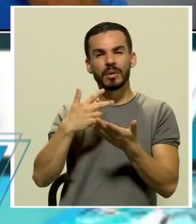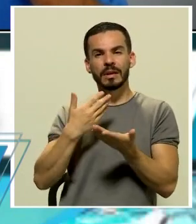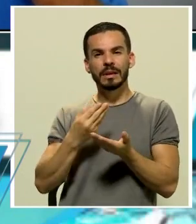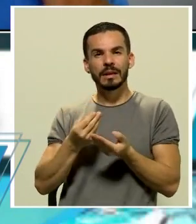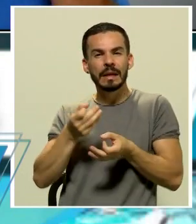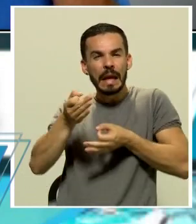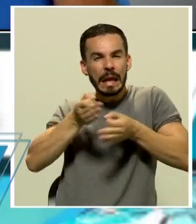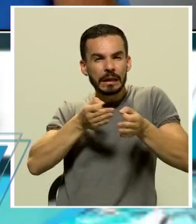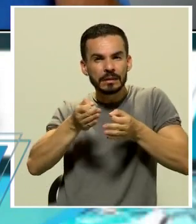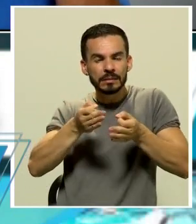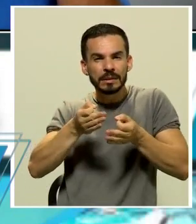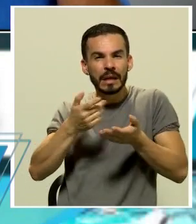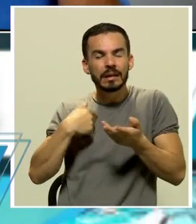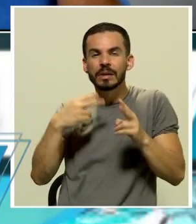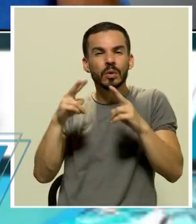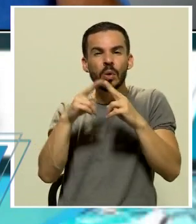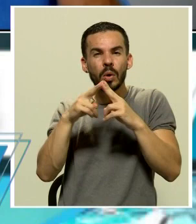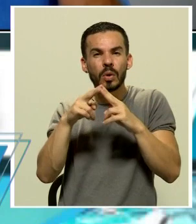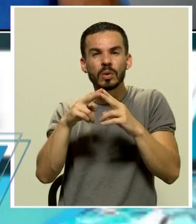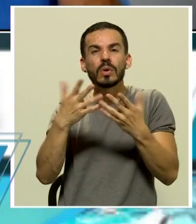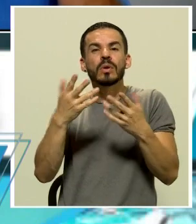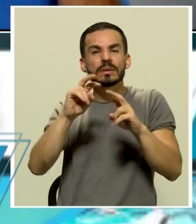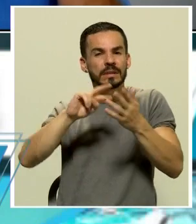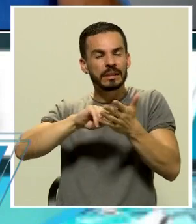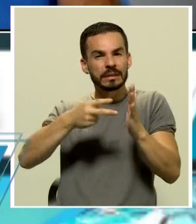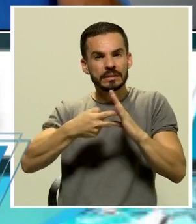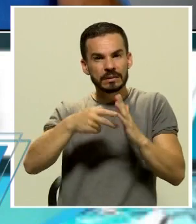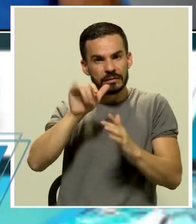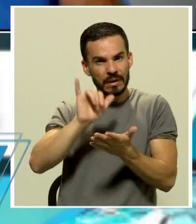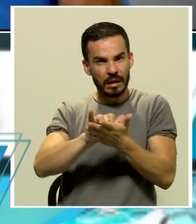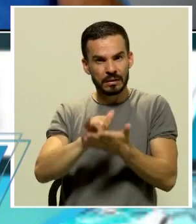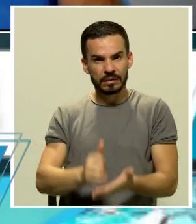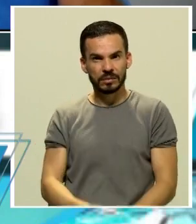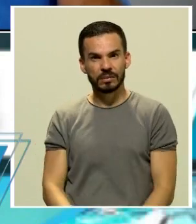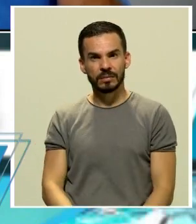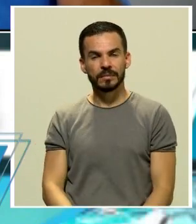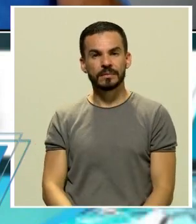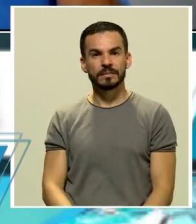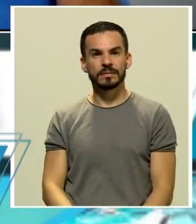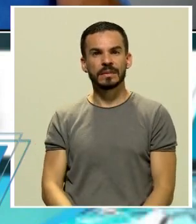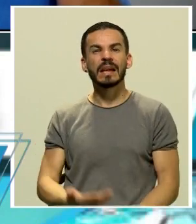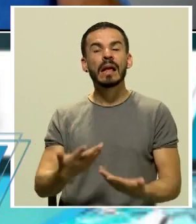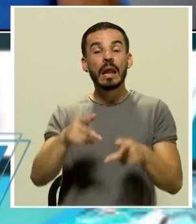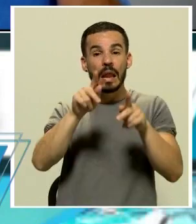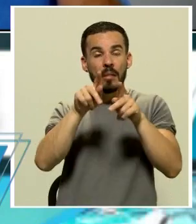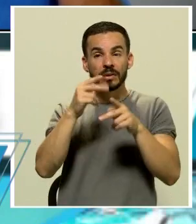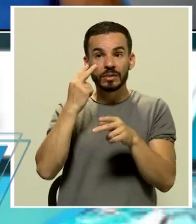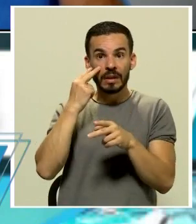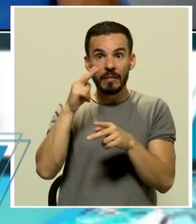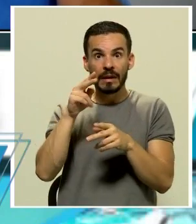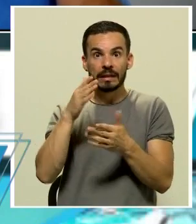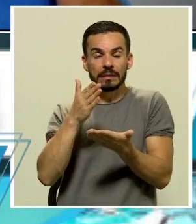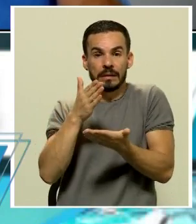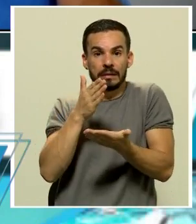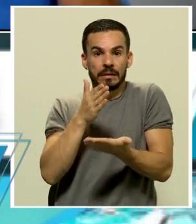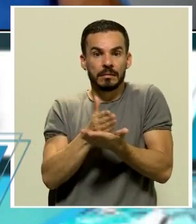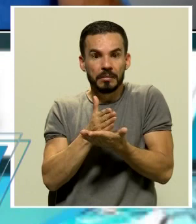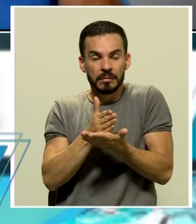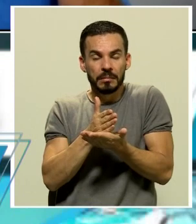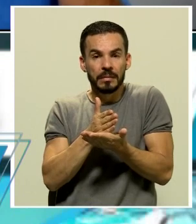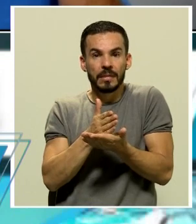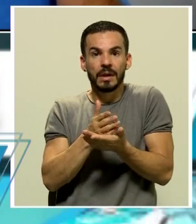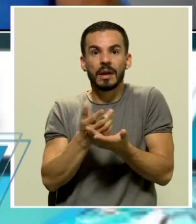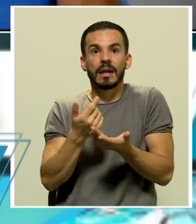personas que no están familiarizadas con este concepto, lo que la gente ve es que se queda pegada,